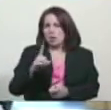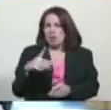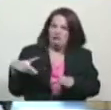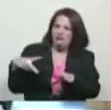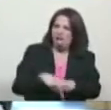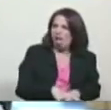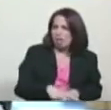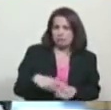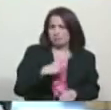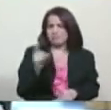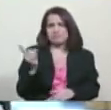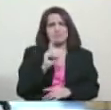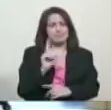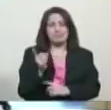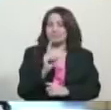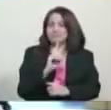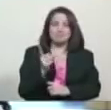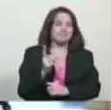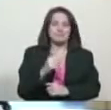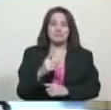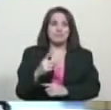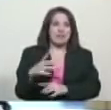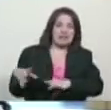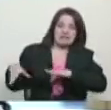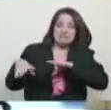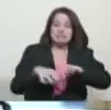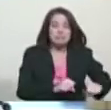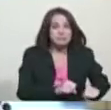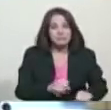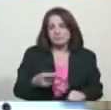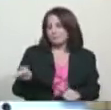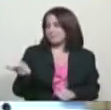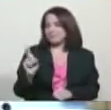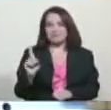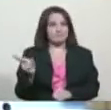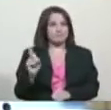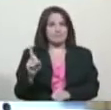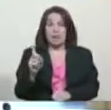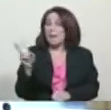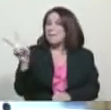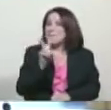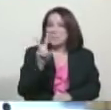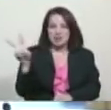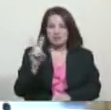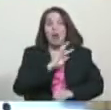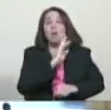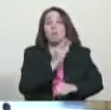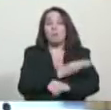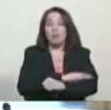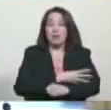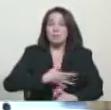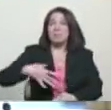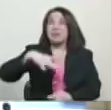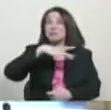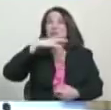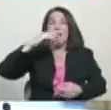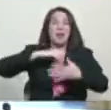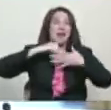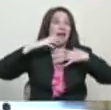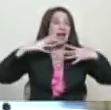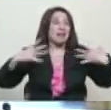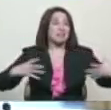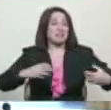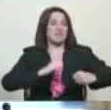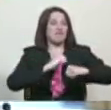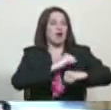nosotros. No podrán con nosotros. Venezuela tiene un poder muy grande espiritual. Tiene